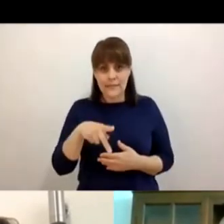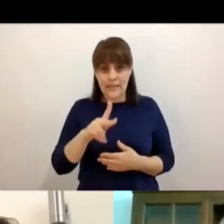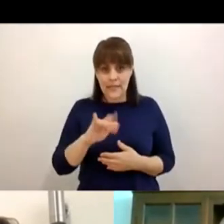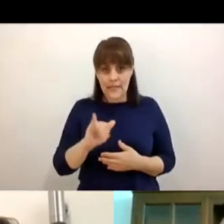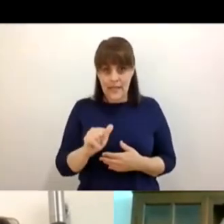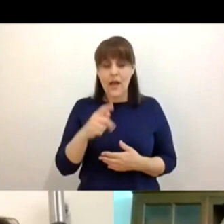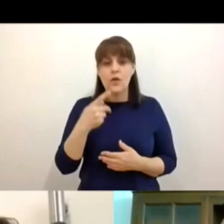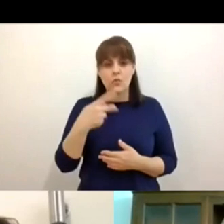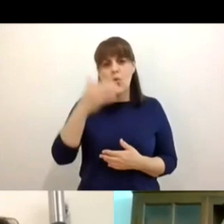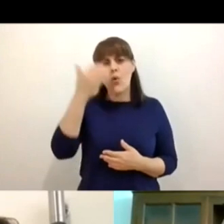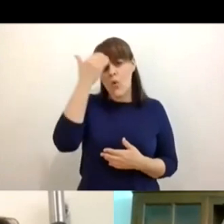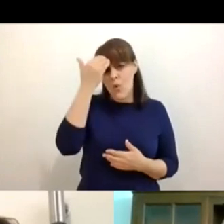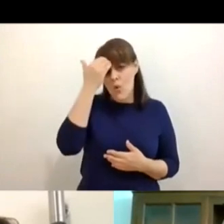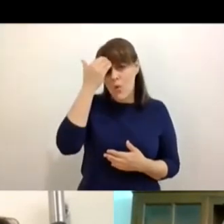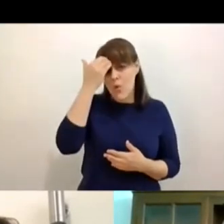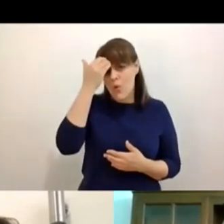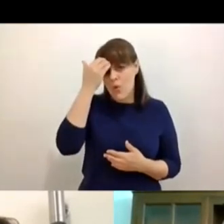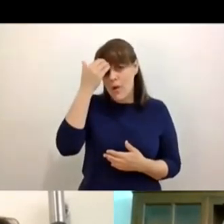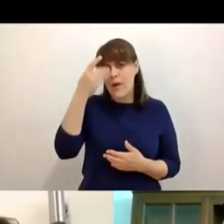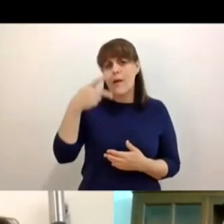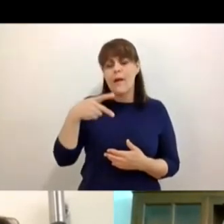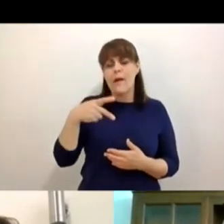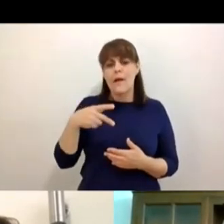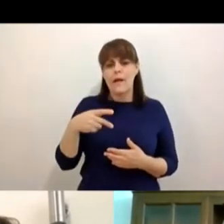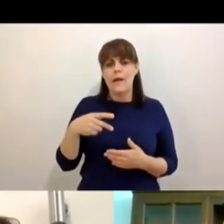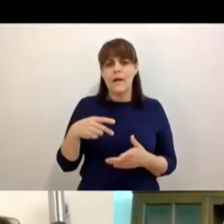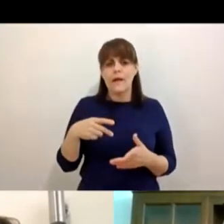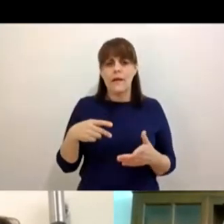también empezáramos a retejer con lo que dijo